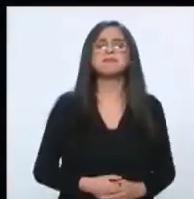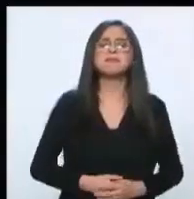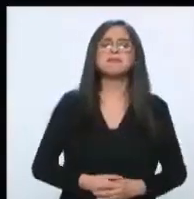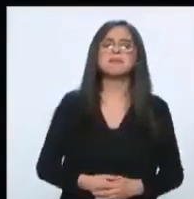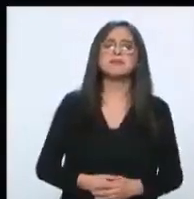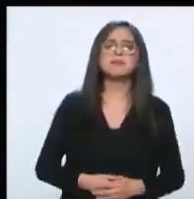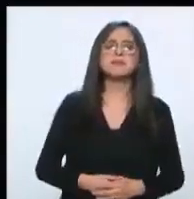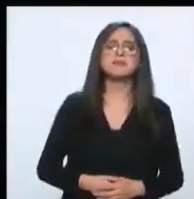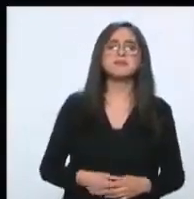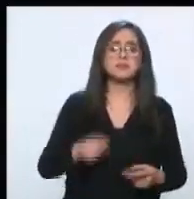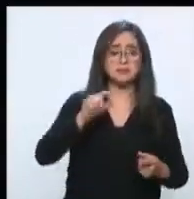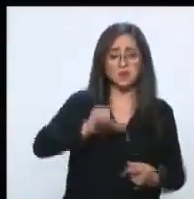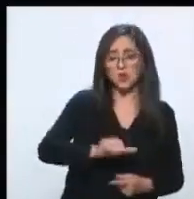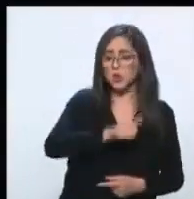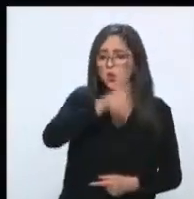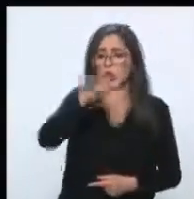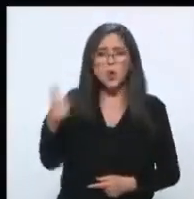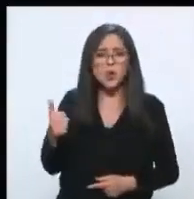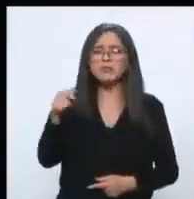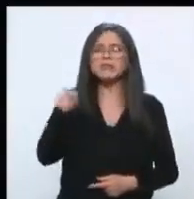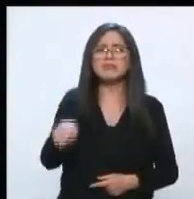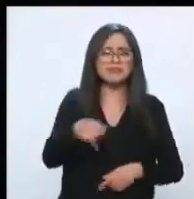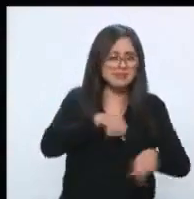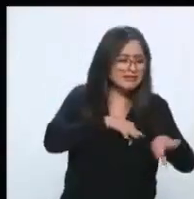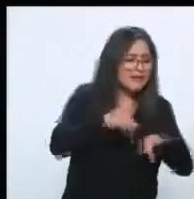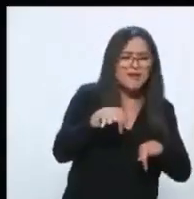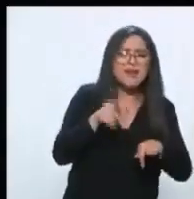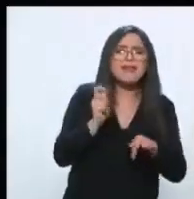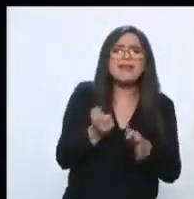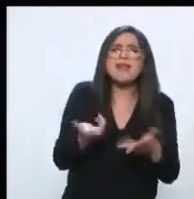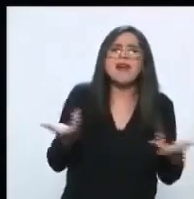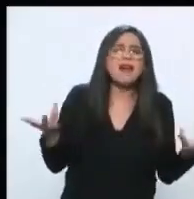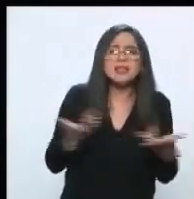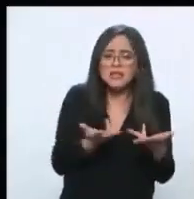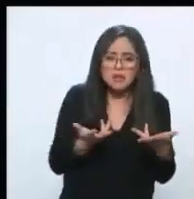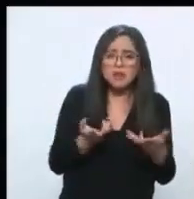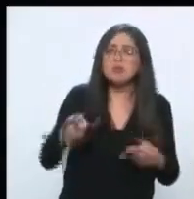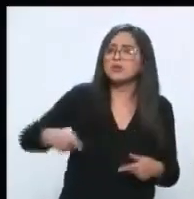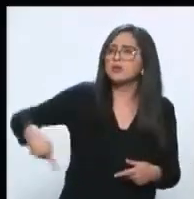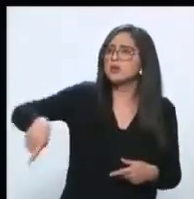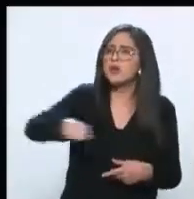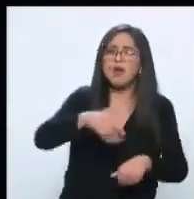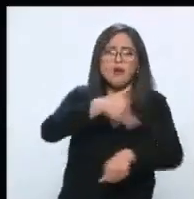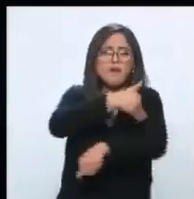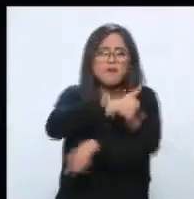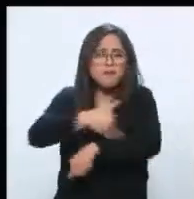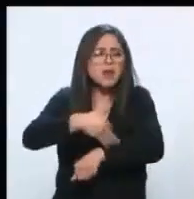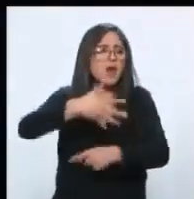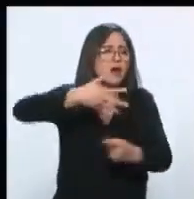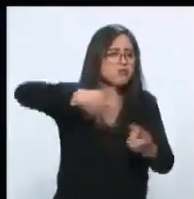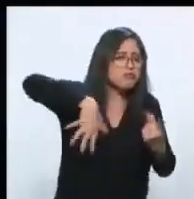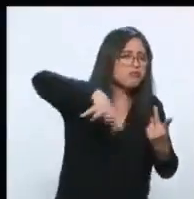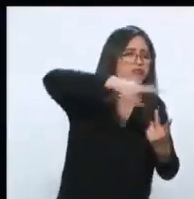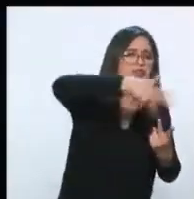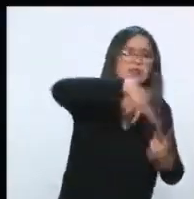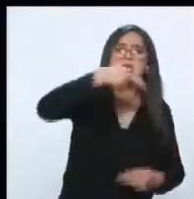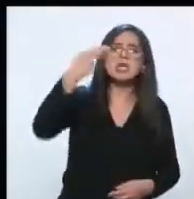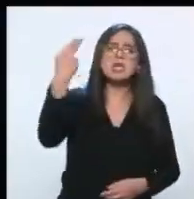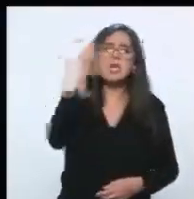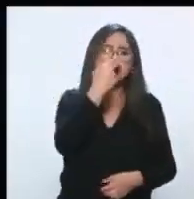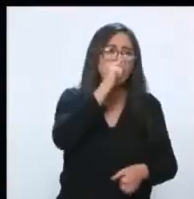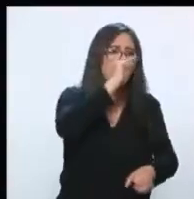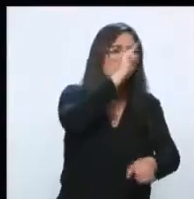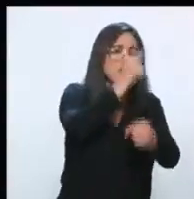otra cosa es qué se hace con eso. A partir de la principal demanda de las familias de desaparecidos, que es la de encontrar a